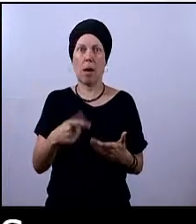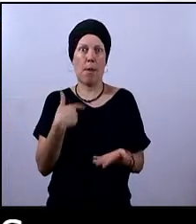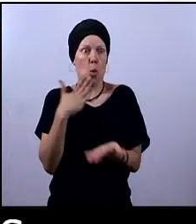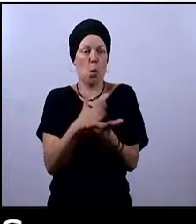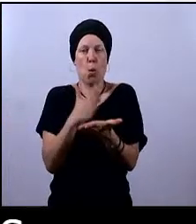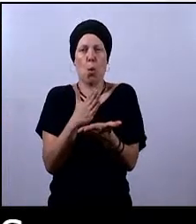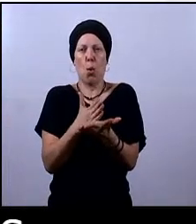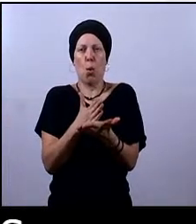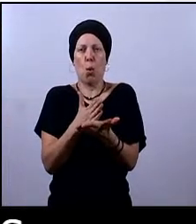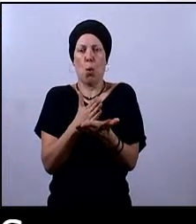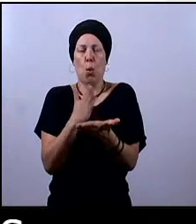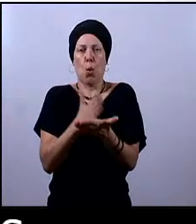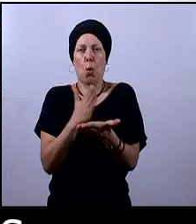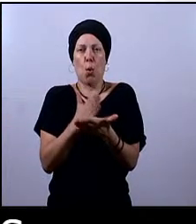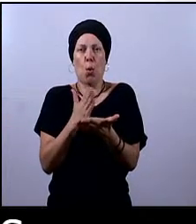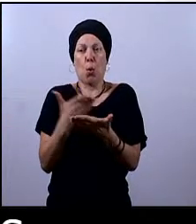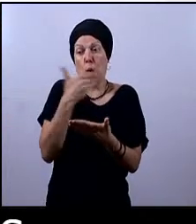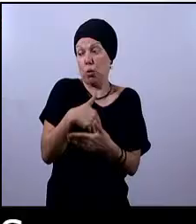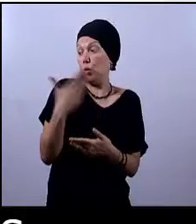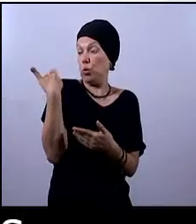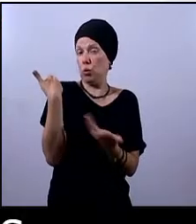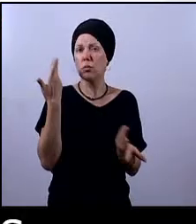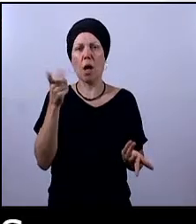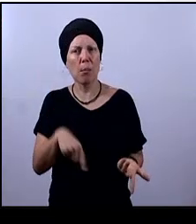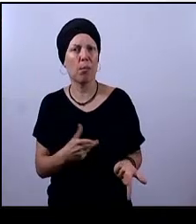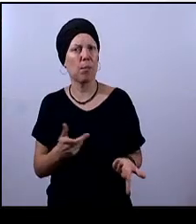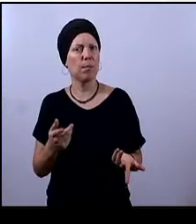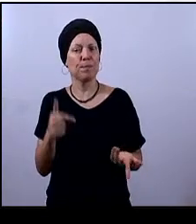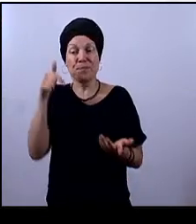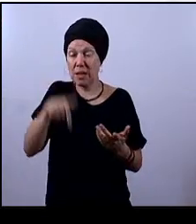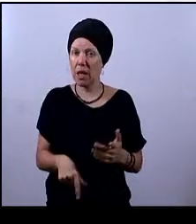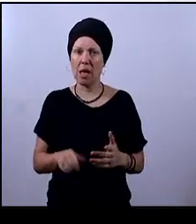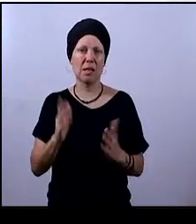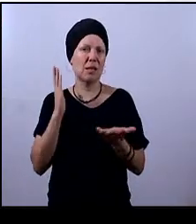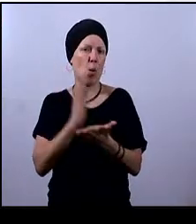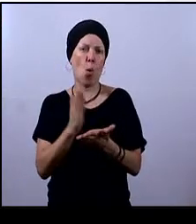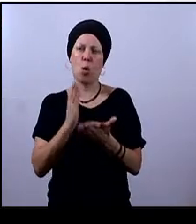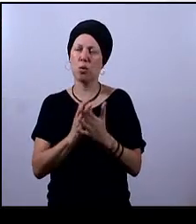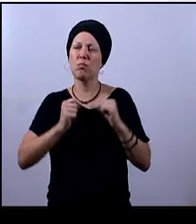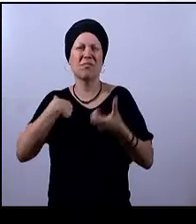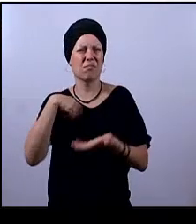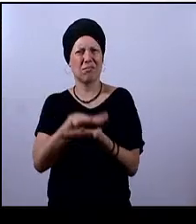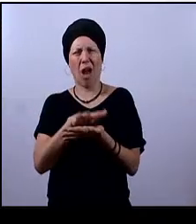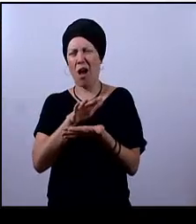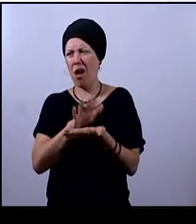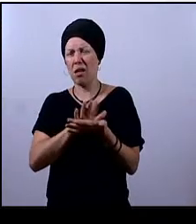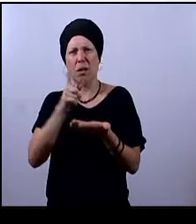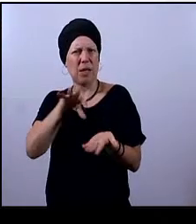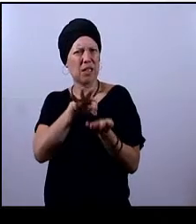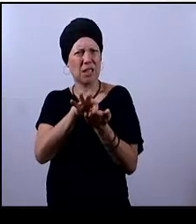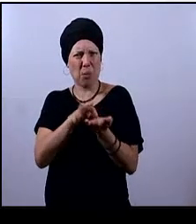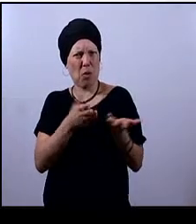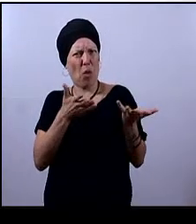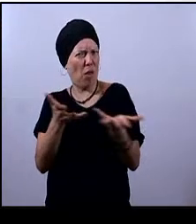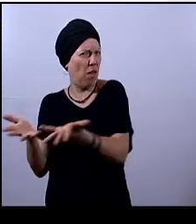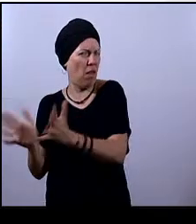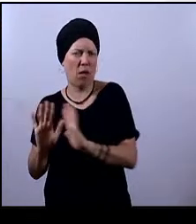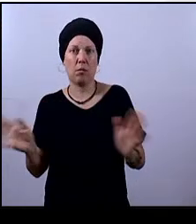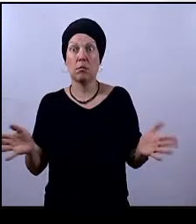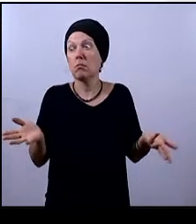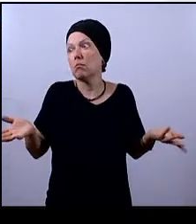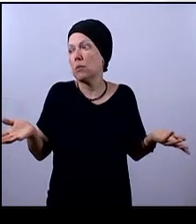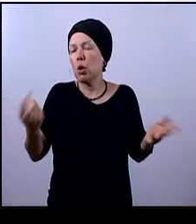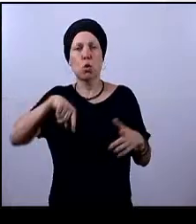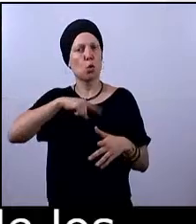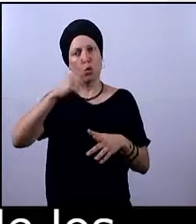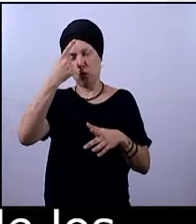curso académico, en el curso escolar anterior, va a iniciarse este curso con esa tranquilidad y la prestación de los servicios. Pero lo que